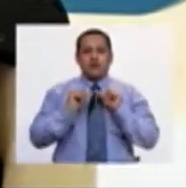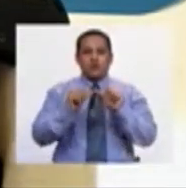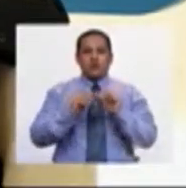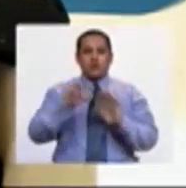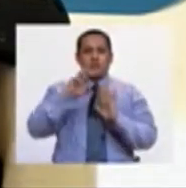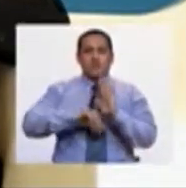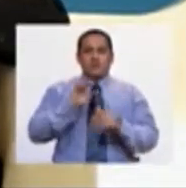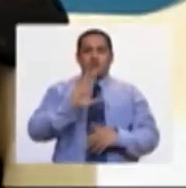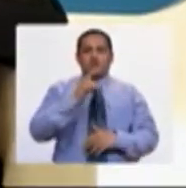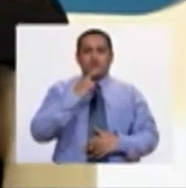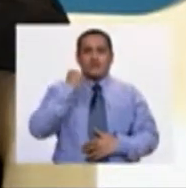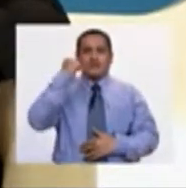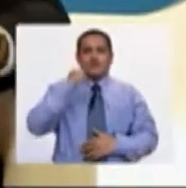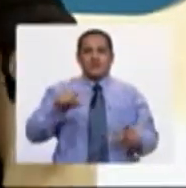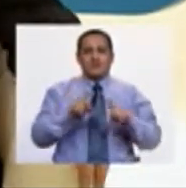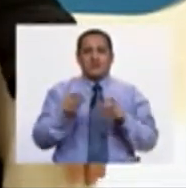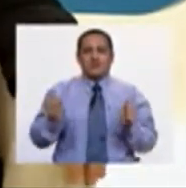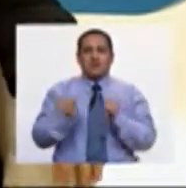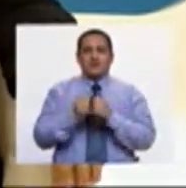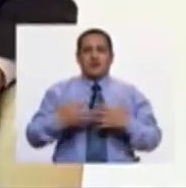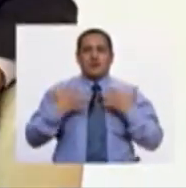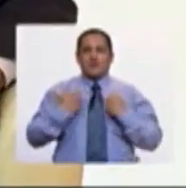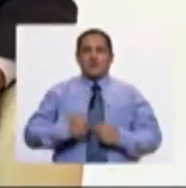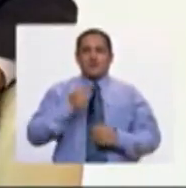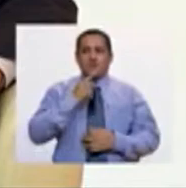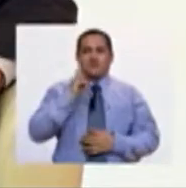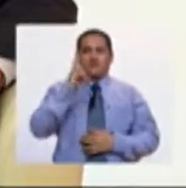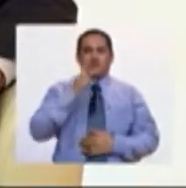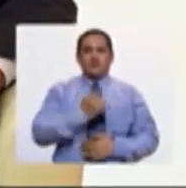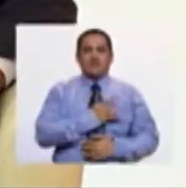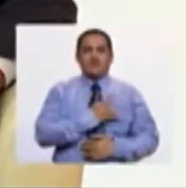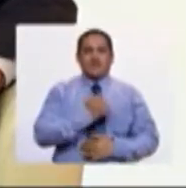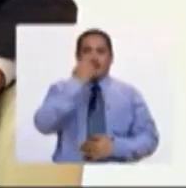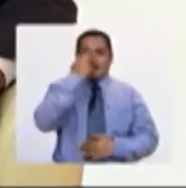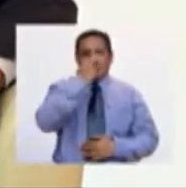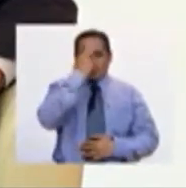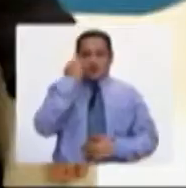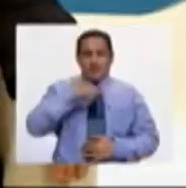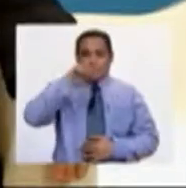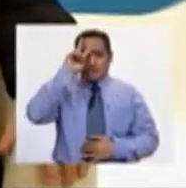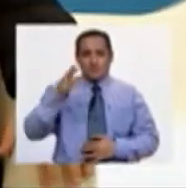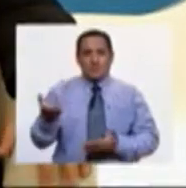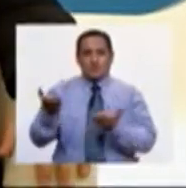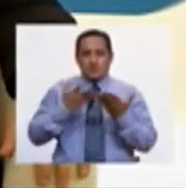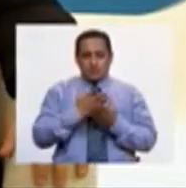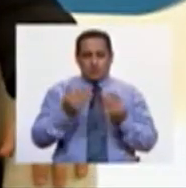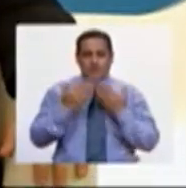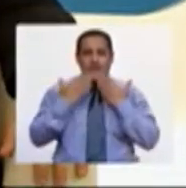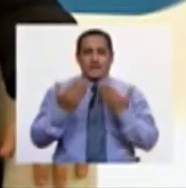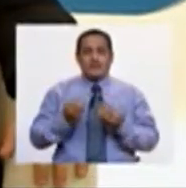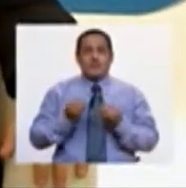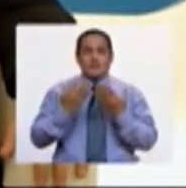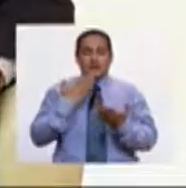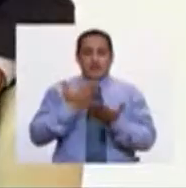Continuamos con el programa Tus Derechos y ahora nos acompaña el doctor Samuel Abad. Él es profesor de la Pontificia Universidad Católica del Perú. Bienvenido, doctor Abad. Muchas gracias.